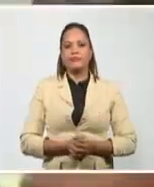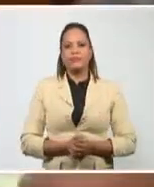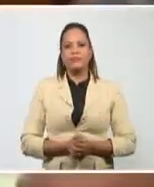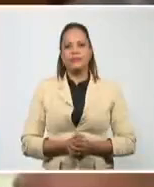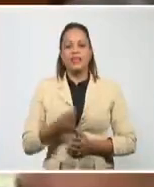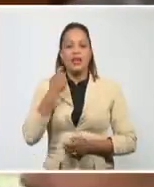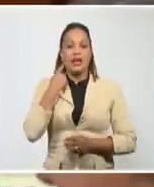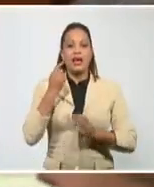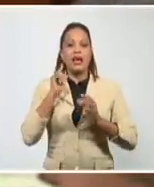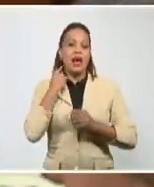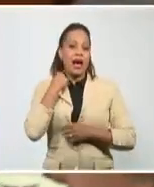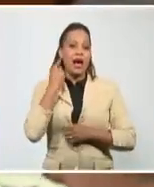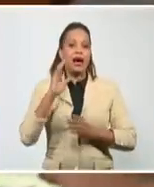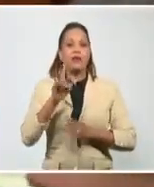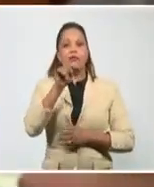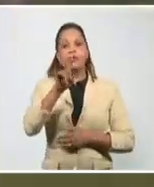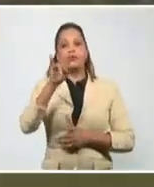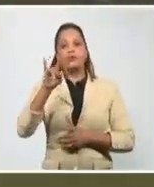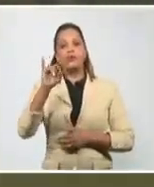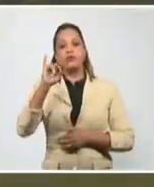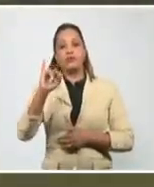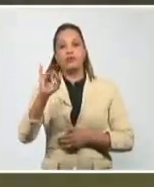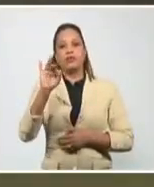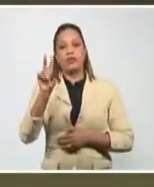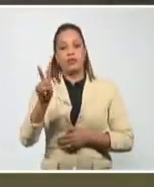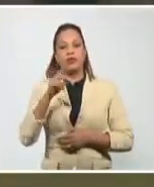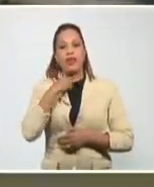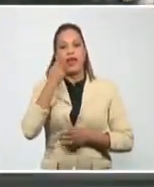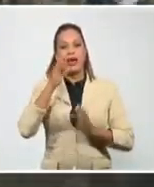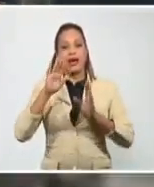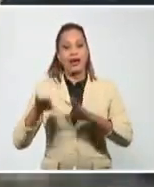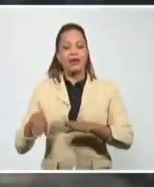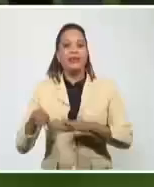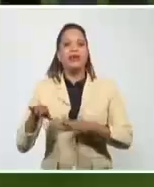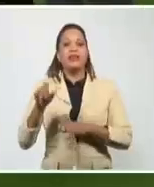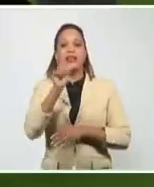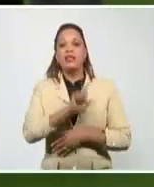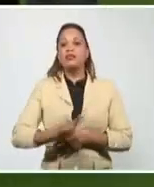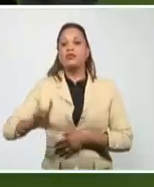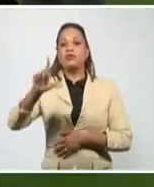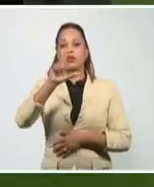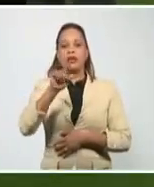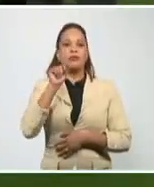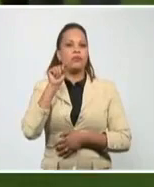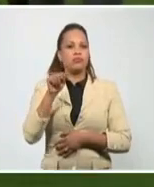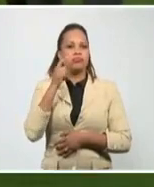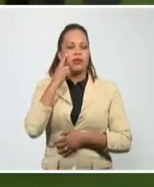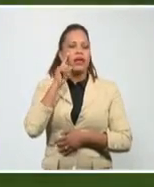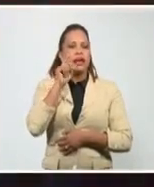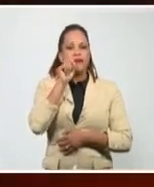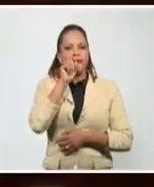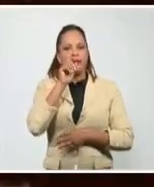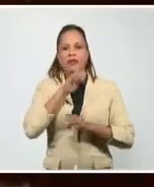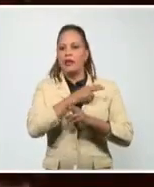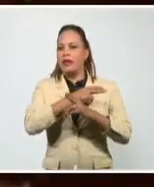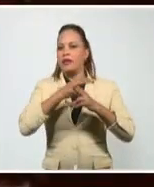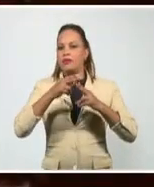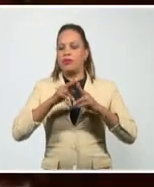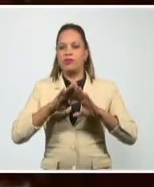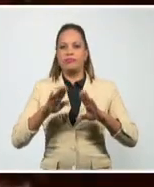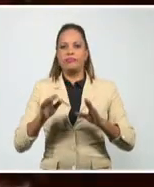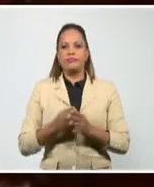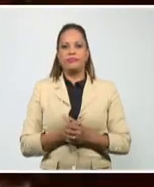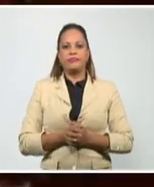Año 1992. La caída del campo socialista inspiraba la tesis sobre el fin de la historia. And